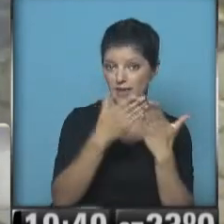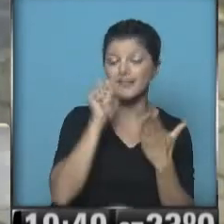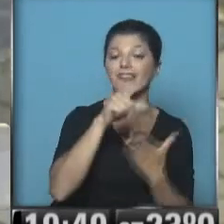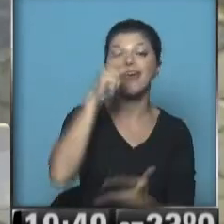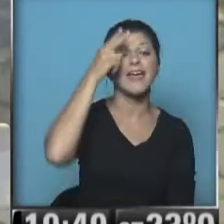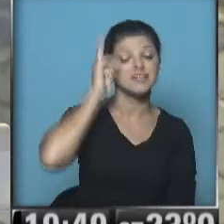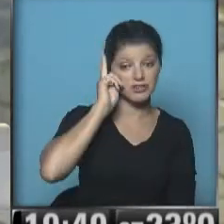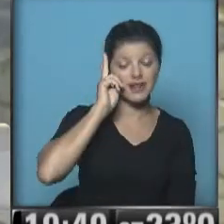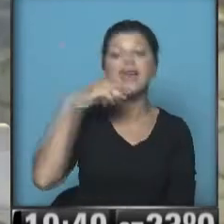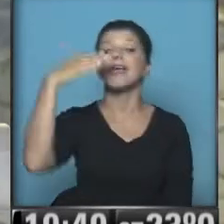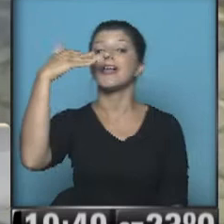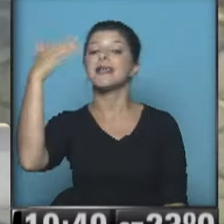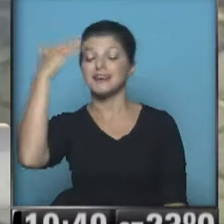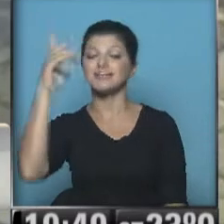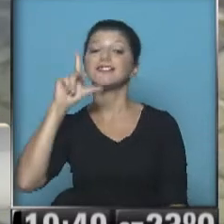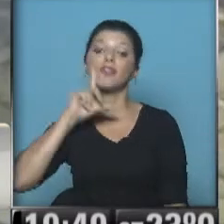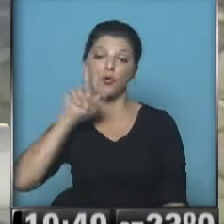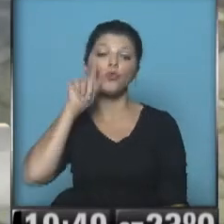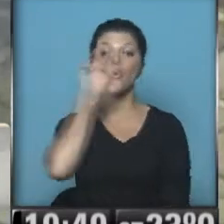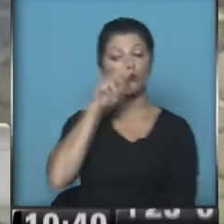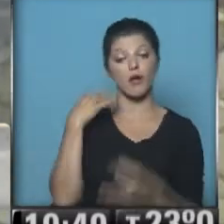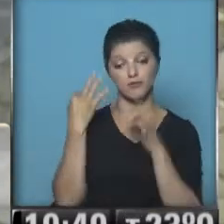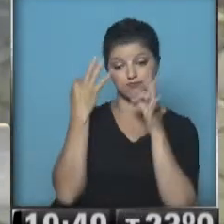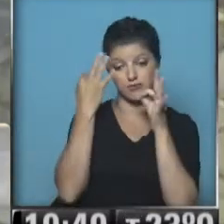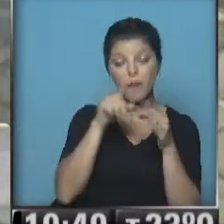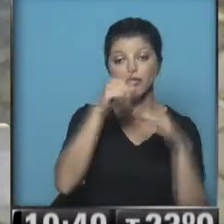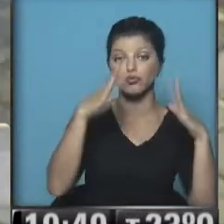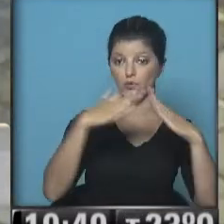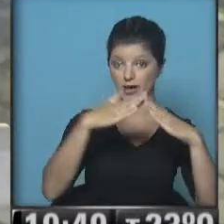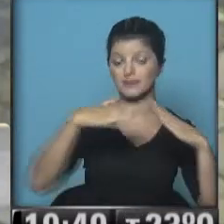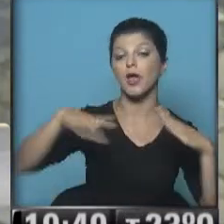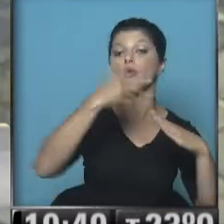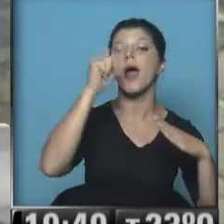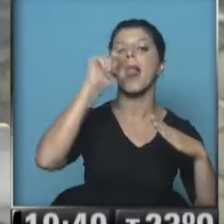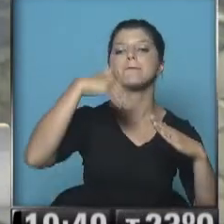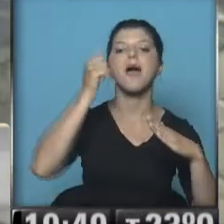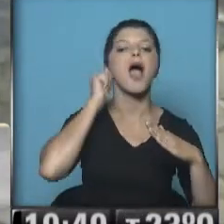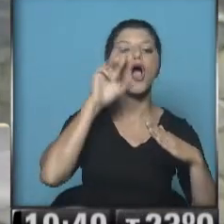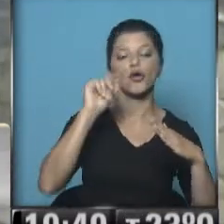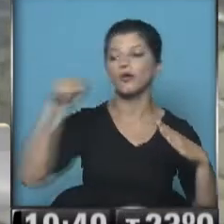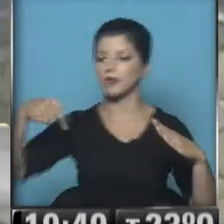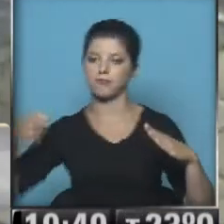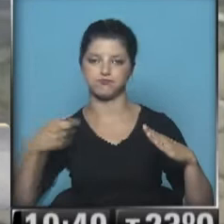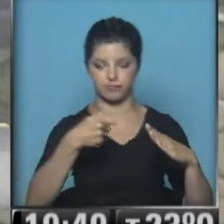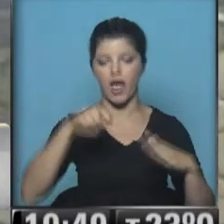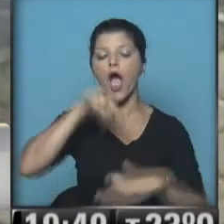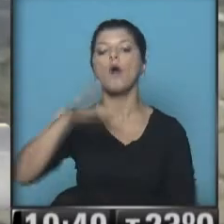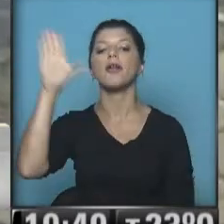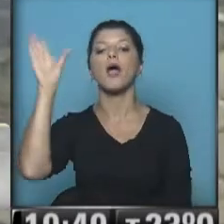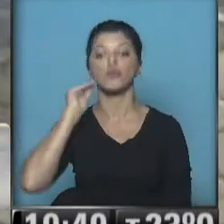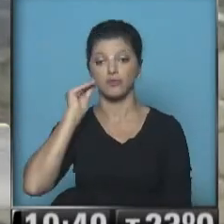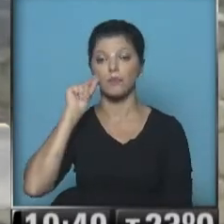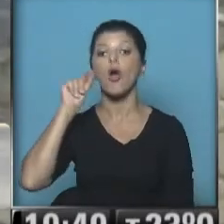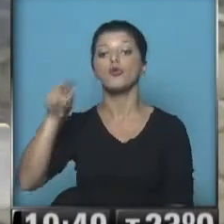de julio a la madrugada cuando la joven regresaba a su domicilio de Almagro luego de haber asistido a un baile. Vamos a escuchar las declaraciones